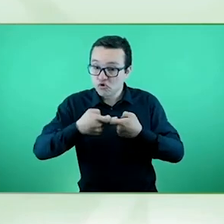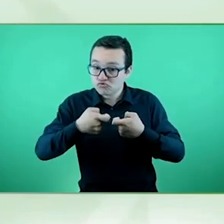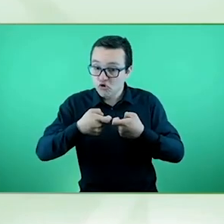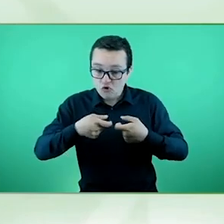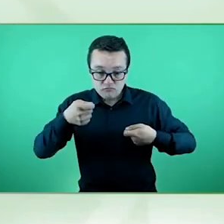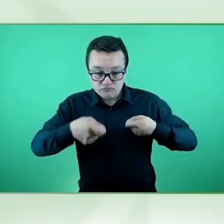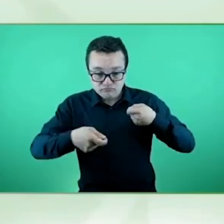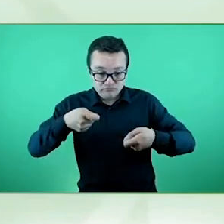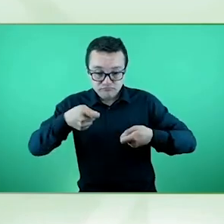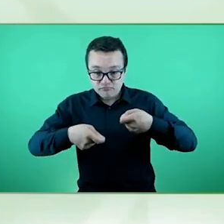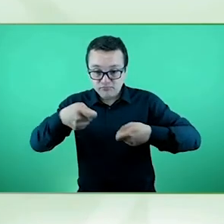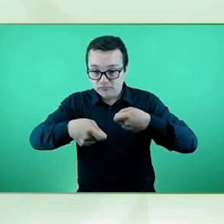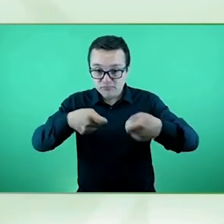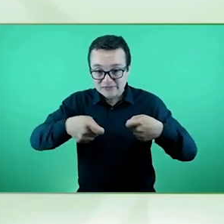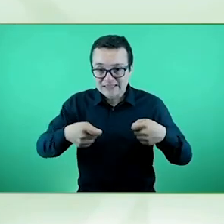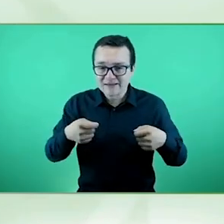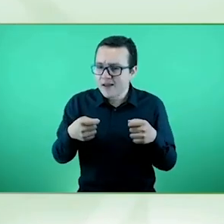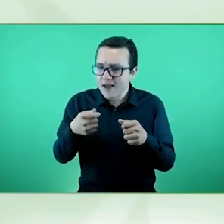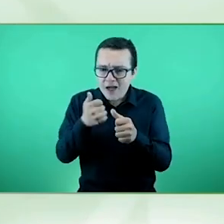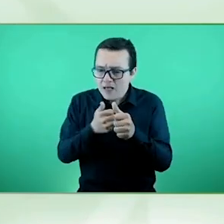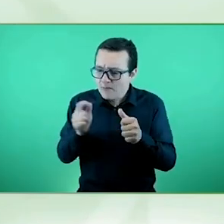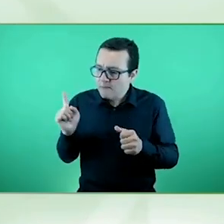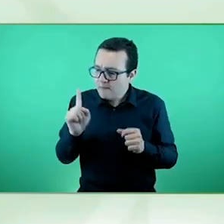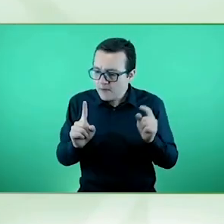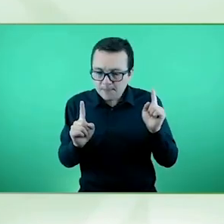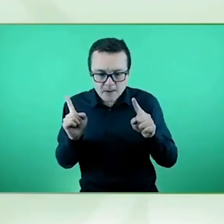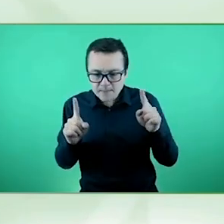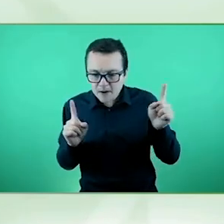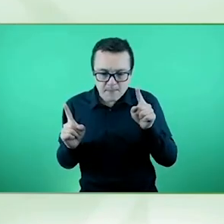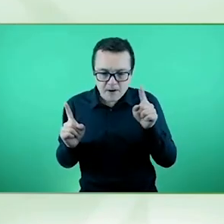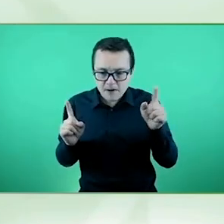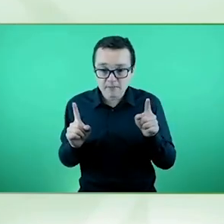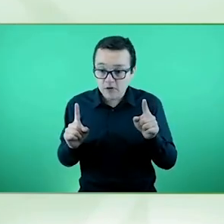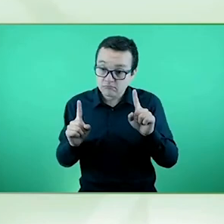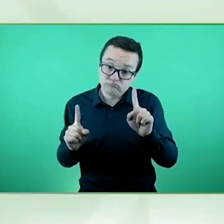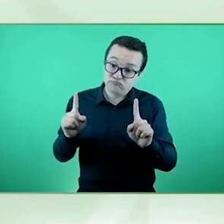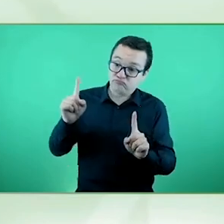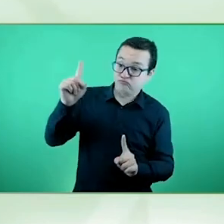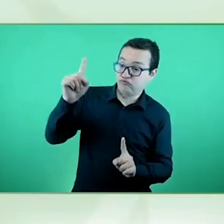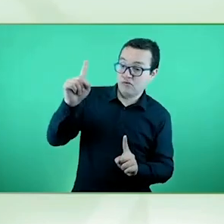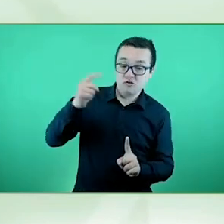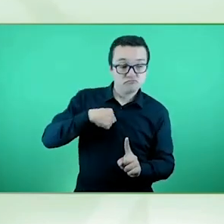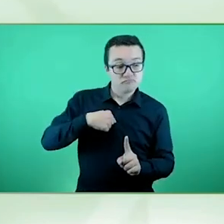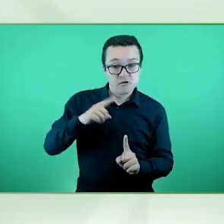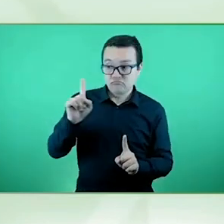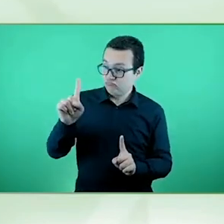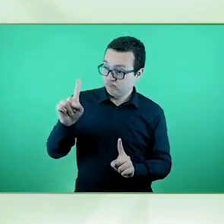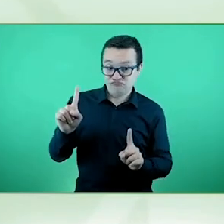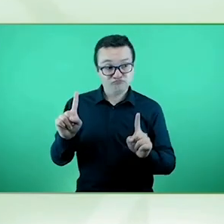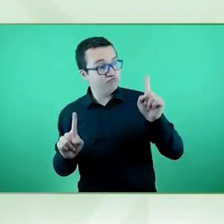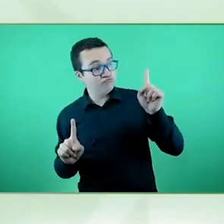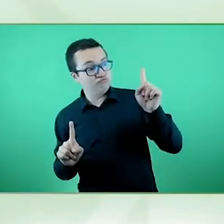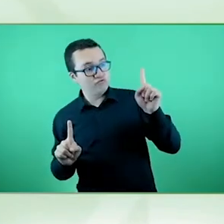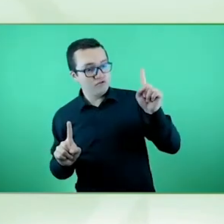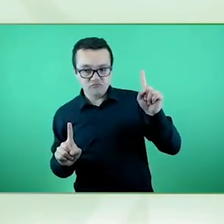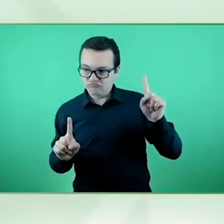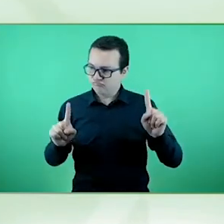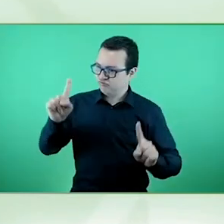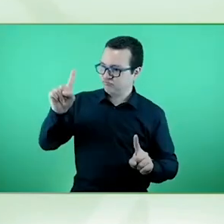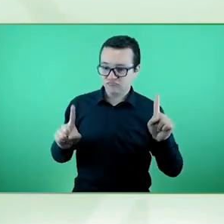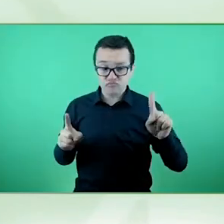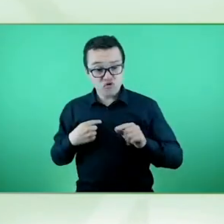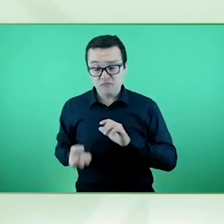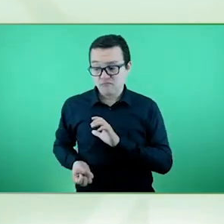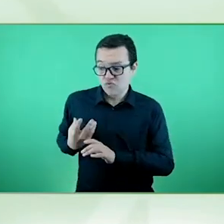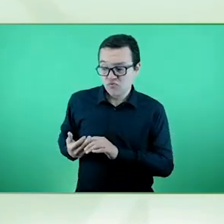colectivo. Aquí nadie vale más que el otro porque, por ejemplo, pueda producir más. Entonces, cada